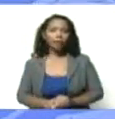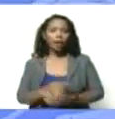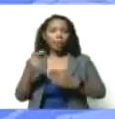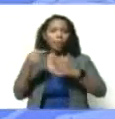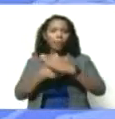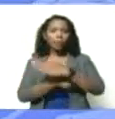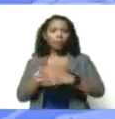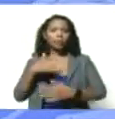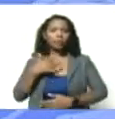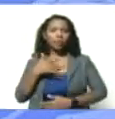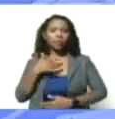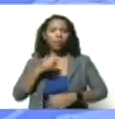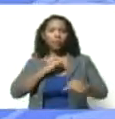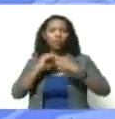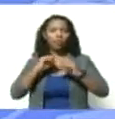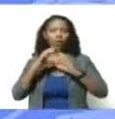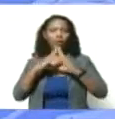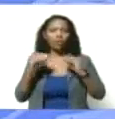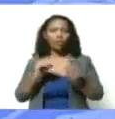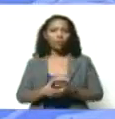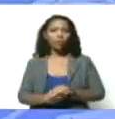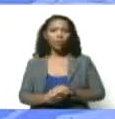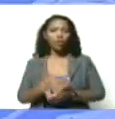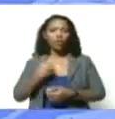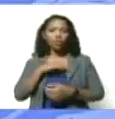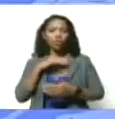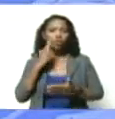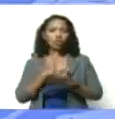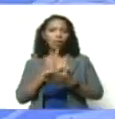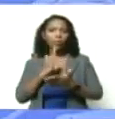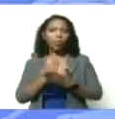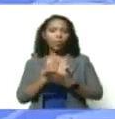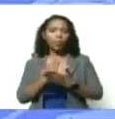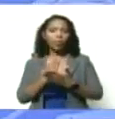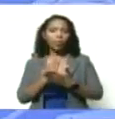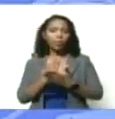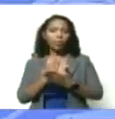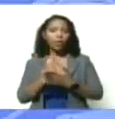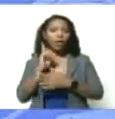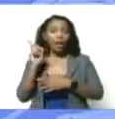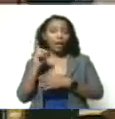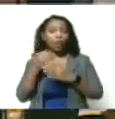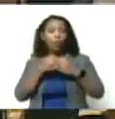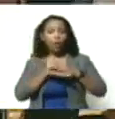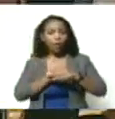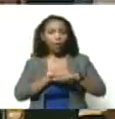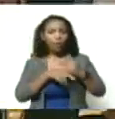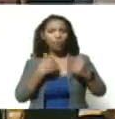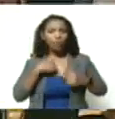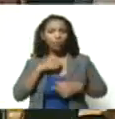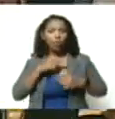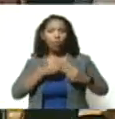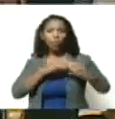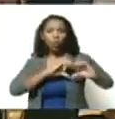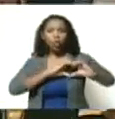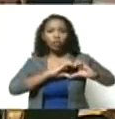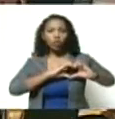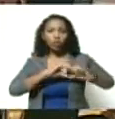profundo sentimiento que nos mueve a todos. Estaremos siempre, estará siempre en nuestros corazones y en nuestra mente. Y quiero